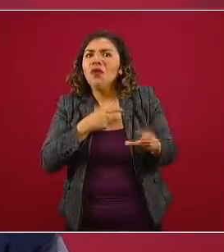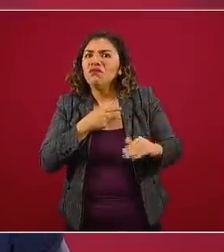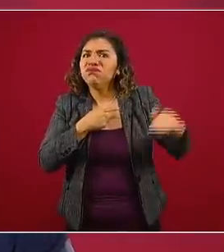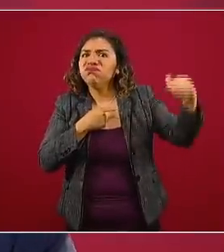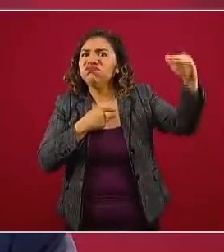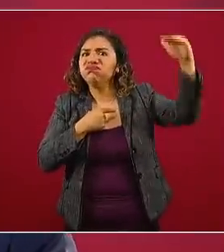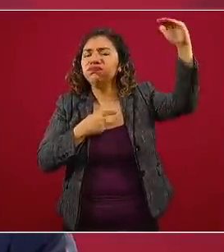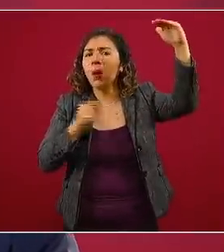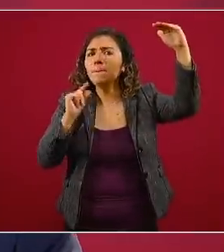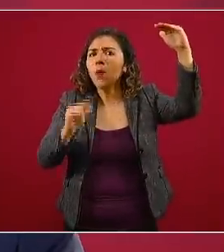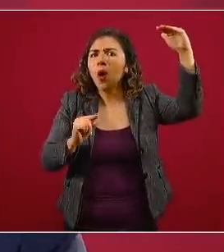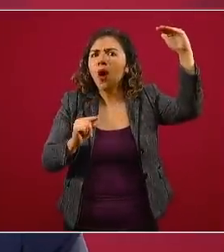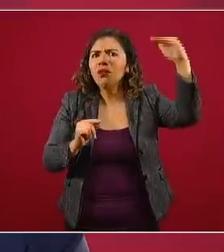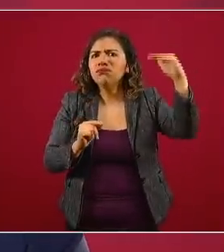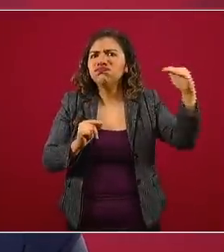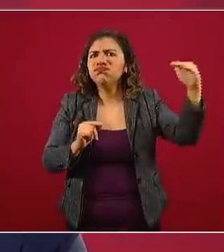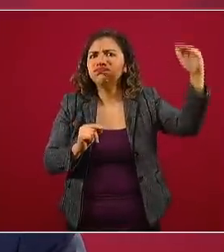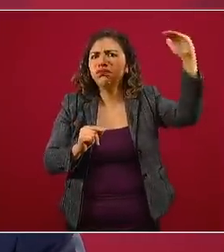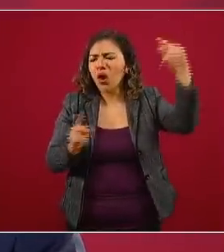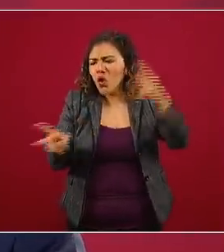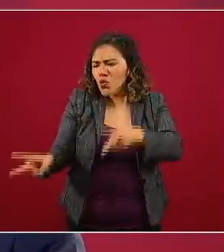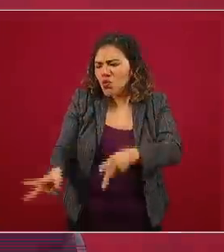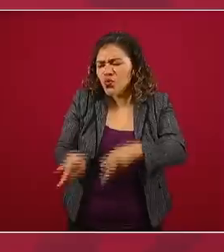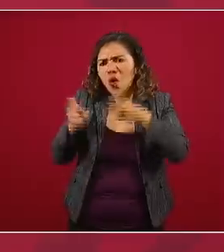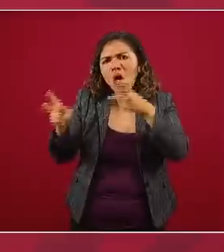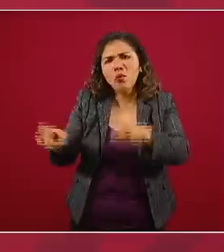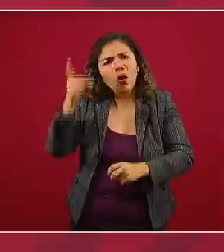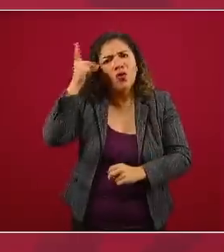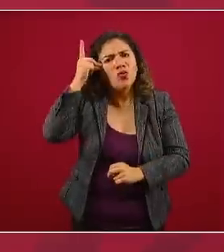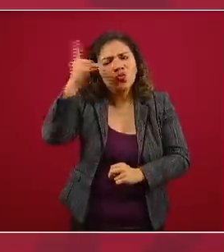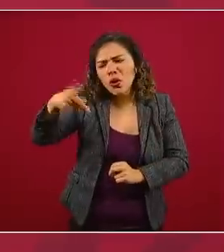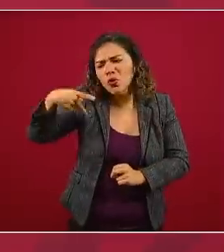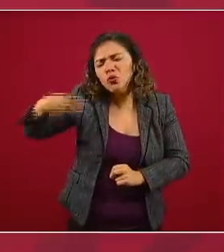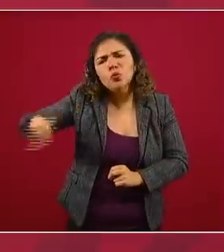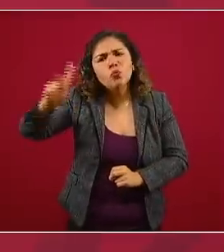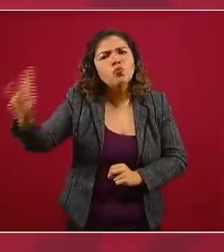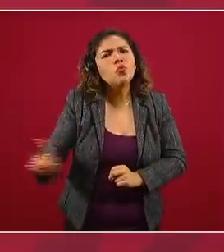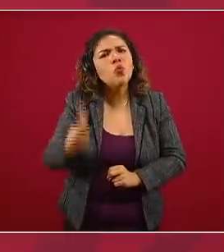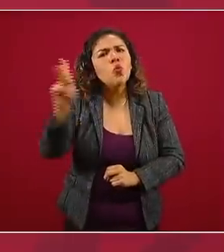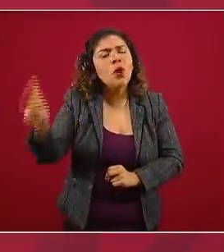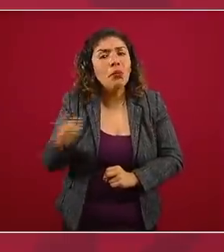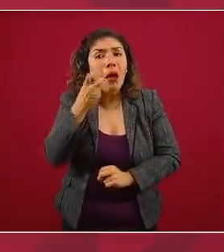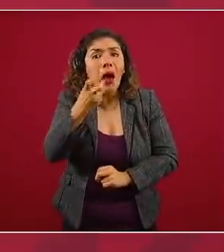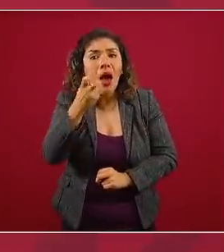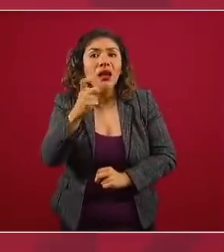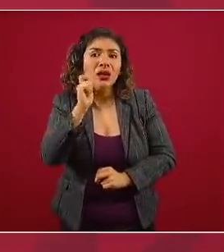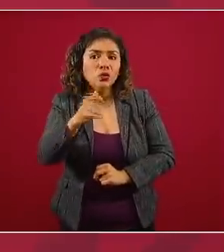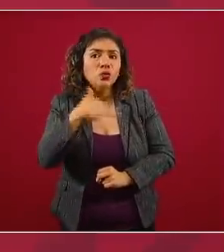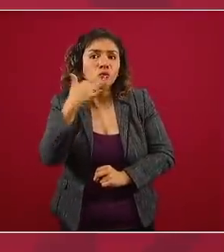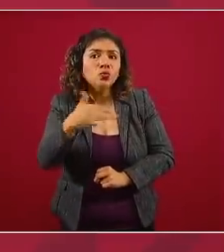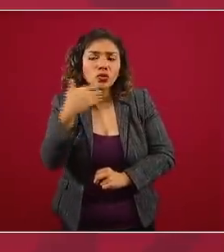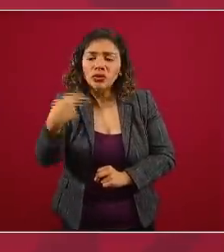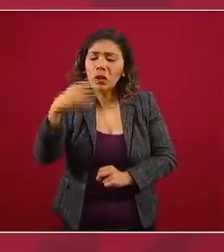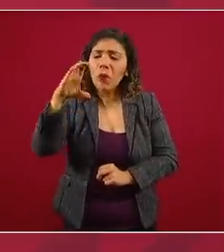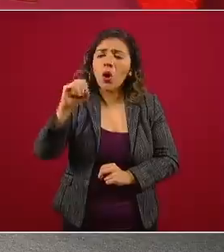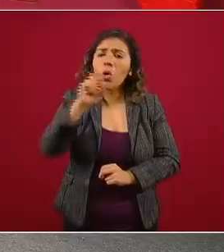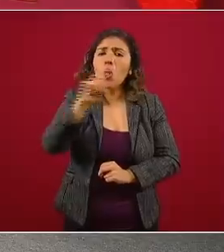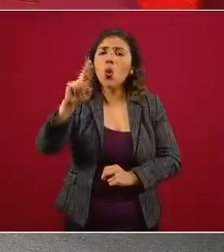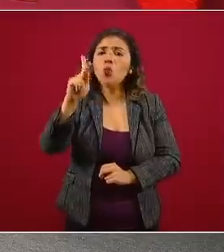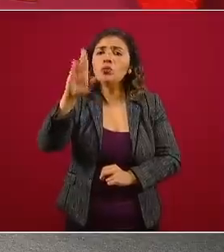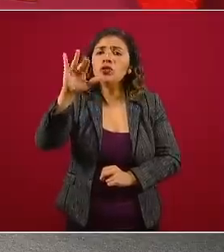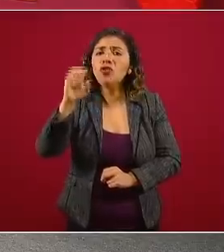era de la mayoría del pueblo esa es la corrupción entonces en este